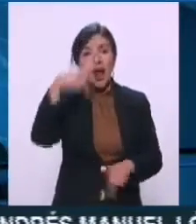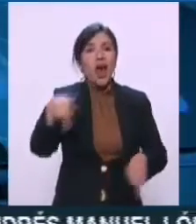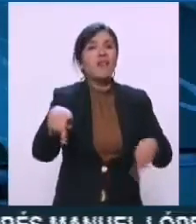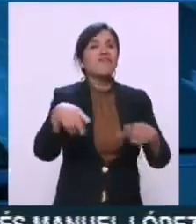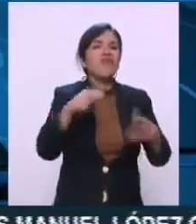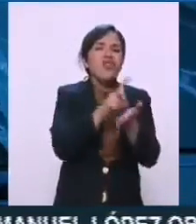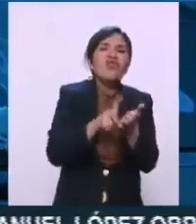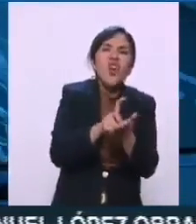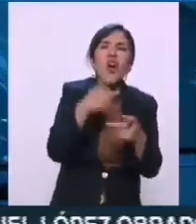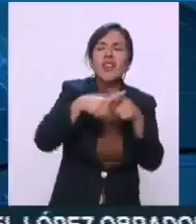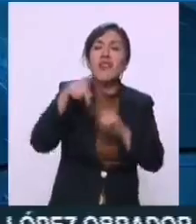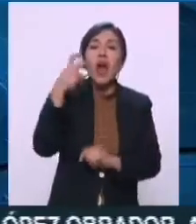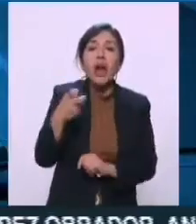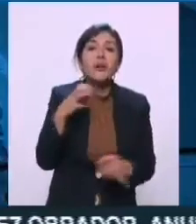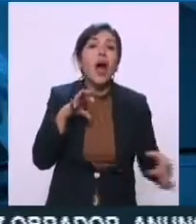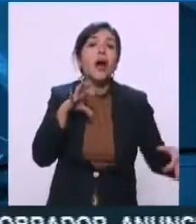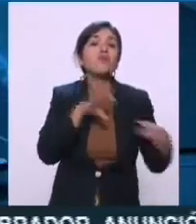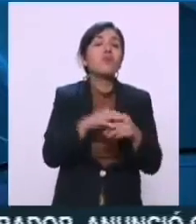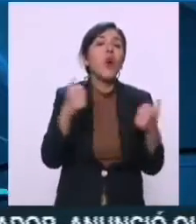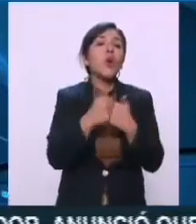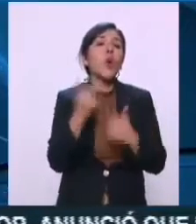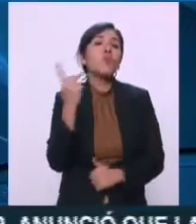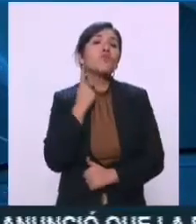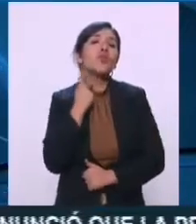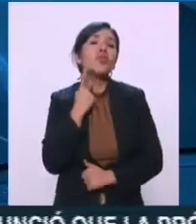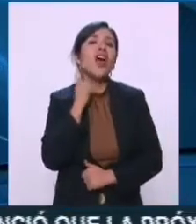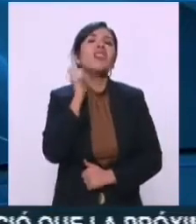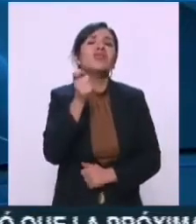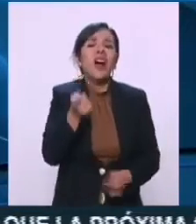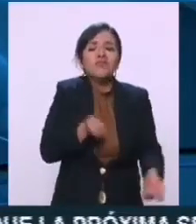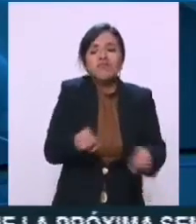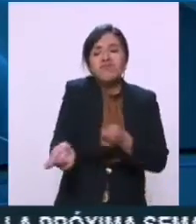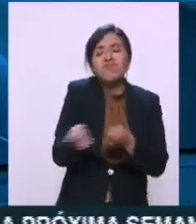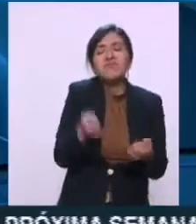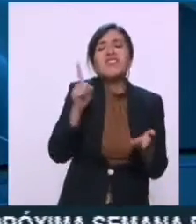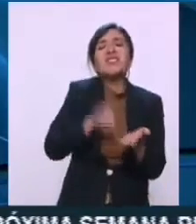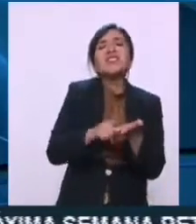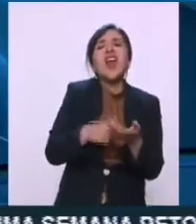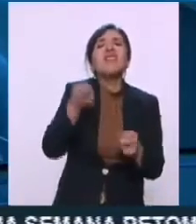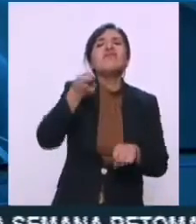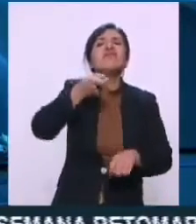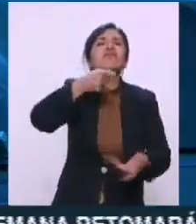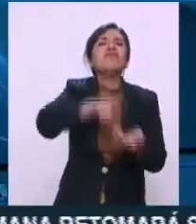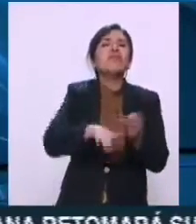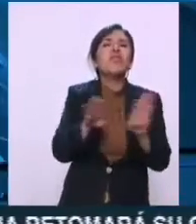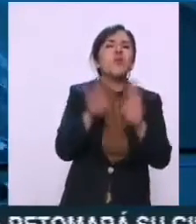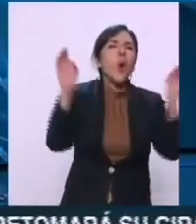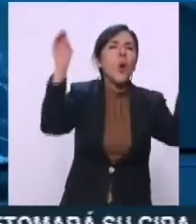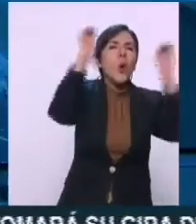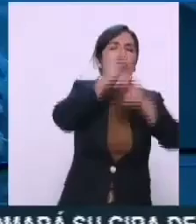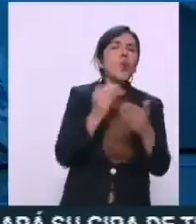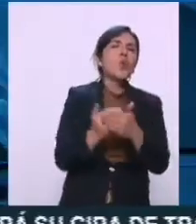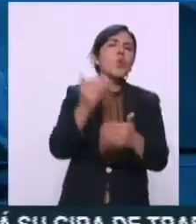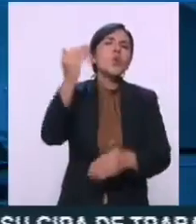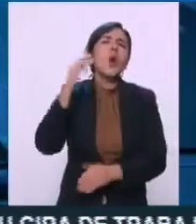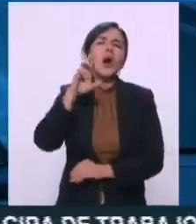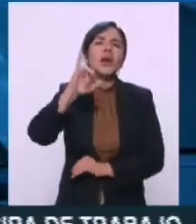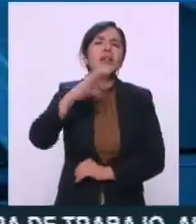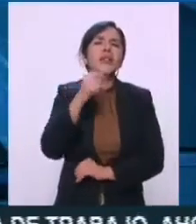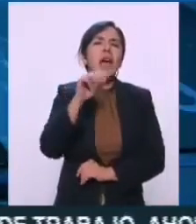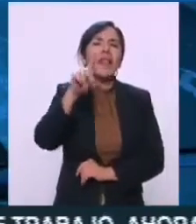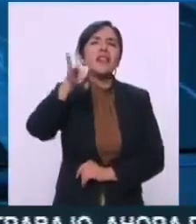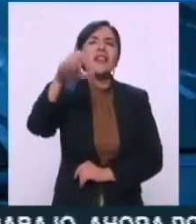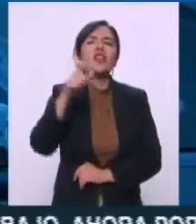ligados también a una política instrumentada por estos sectores oscuros desde la época de Richard Nixon en